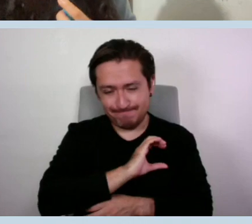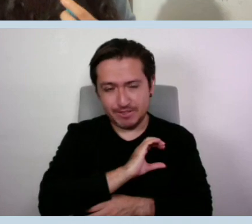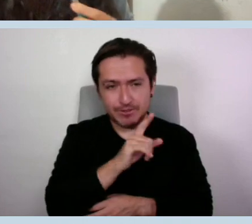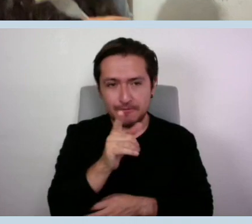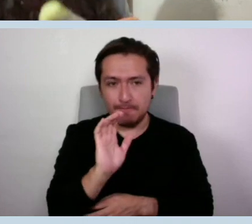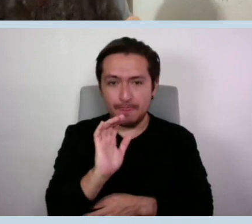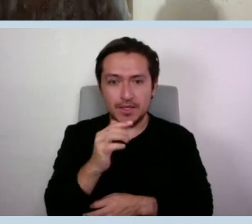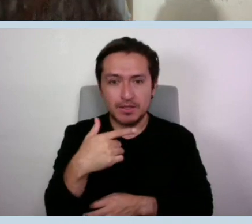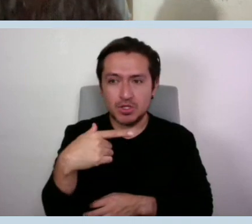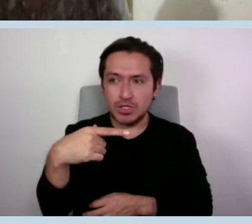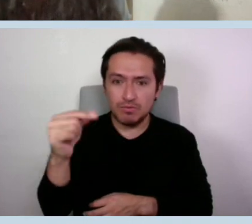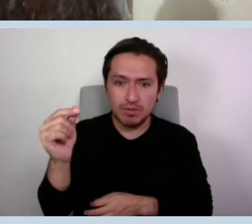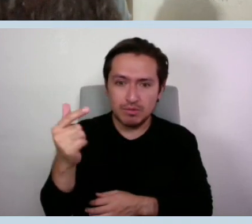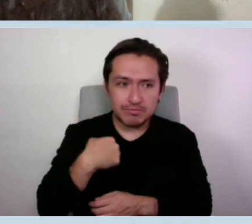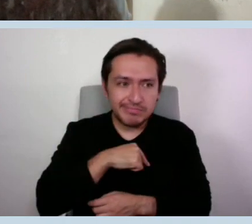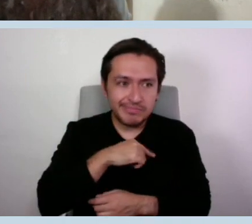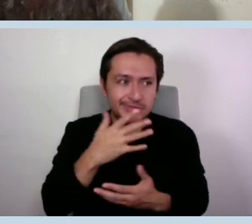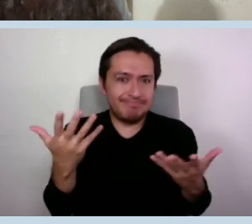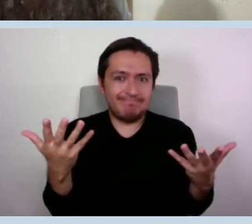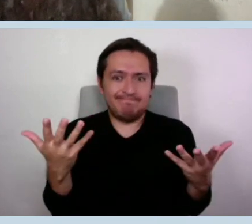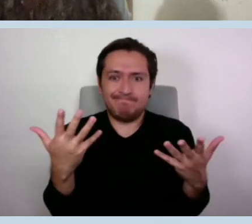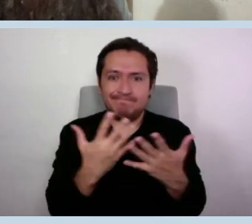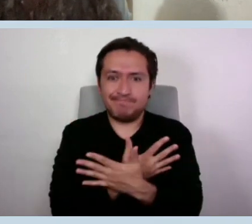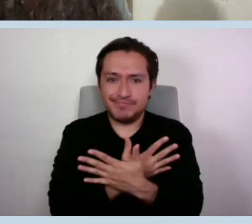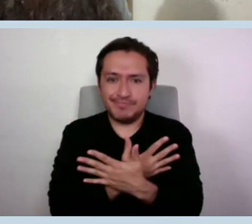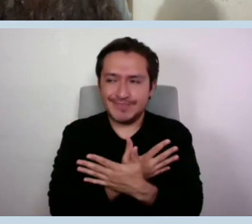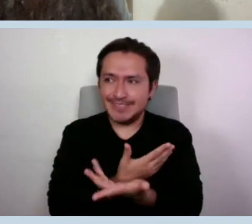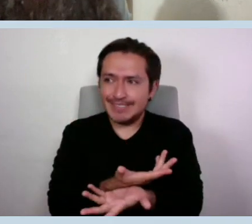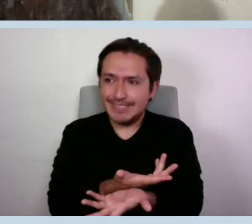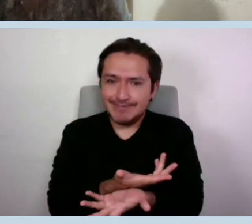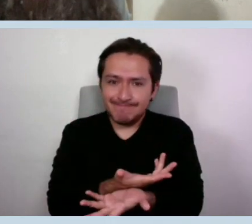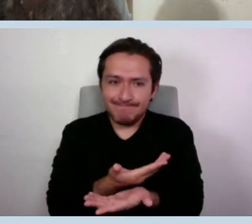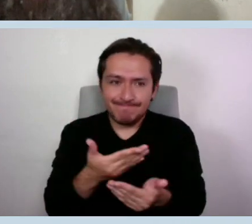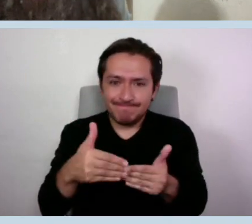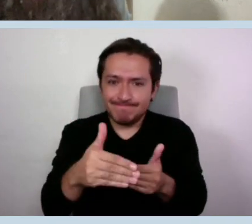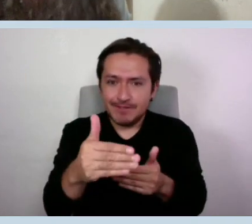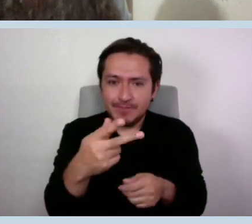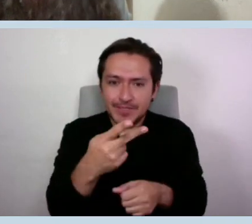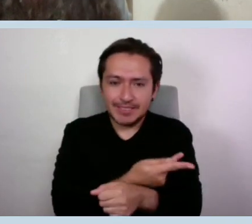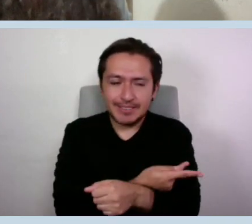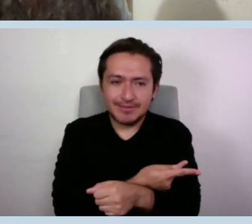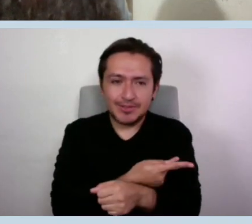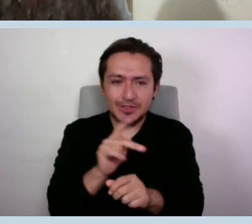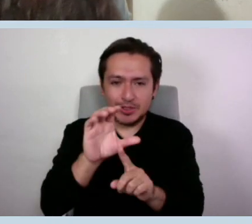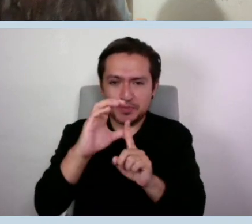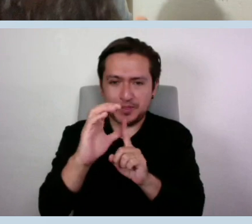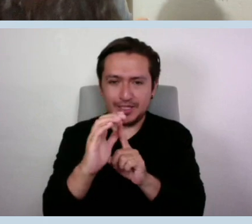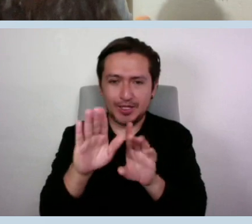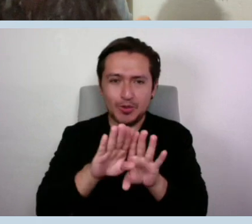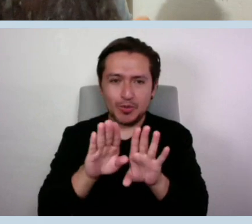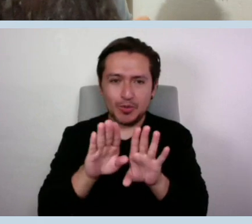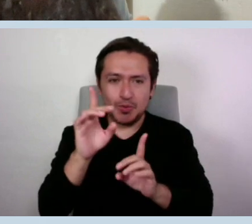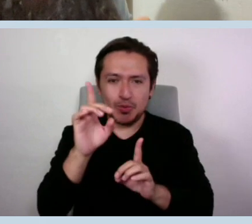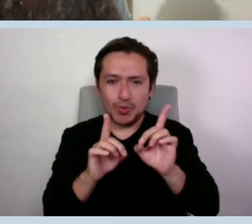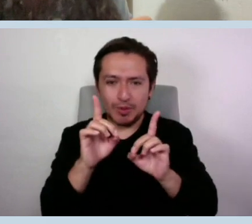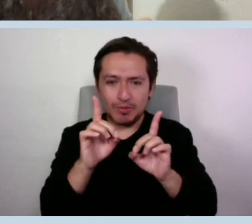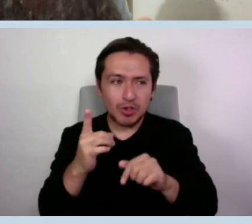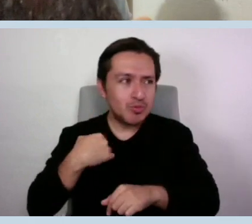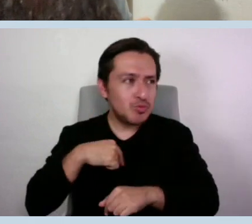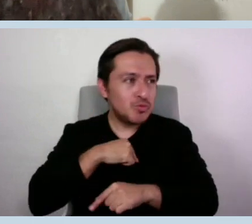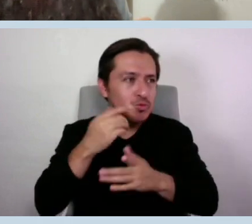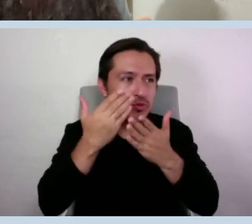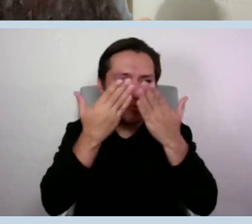qué hacemos y entramos como en general en la comitiva en una incertidumbre porque no sabíamos